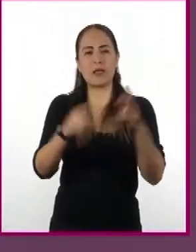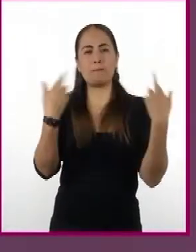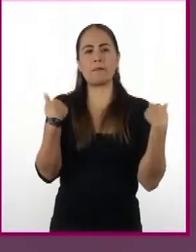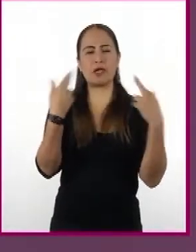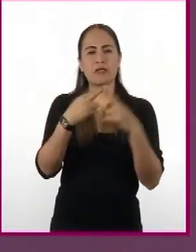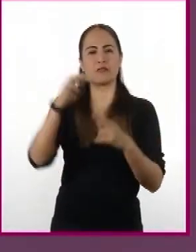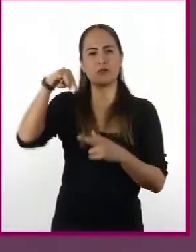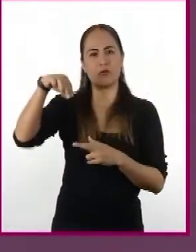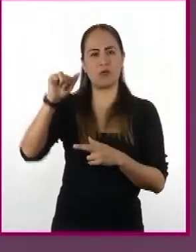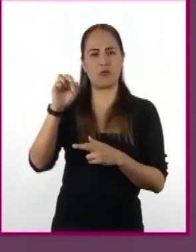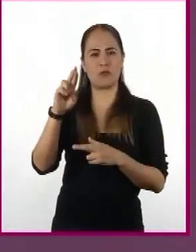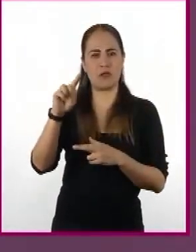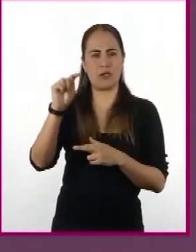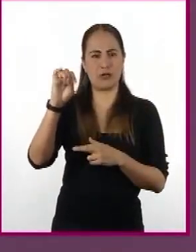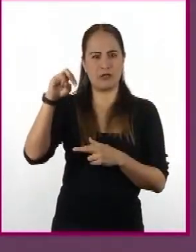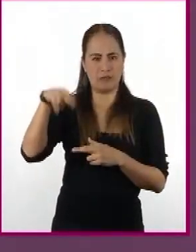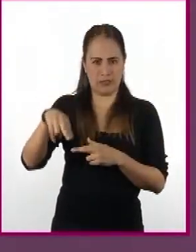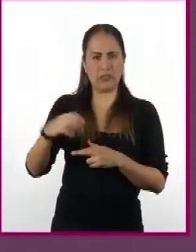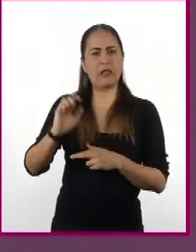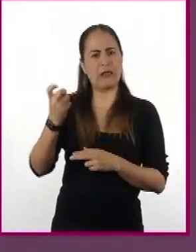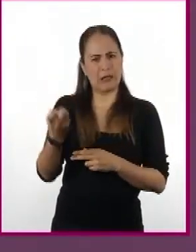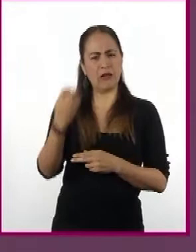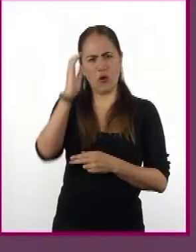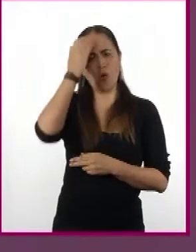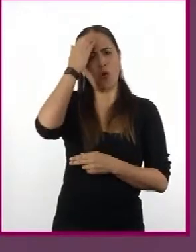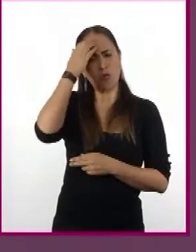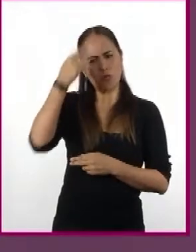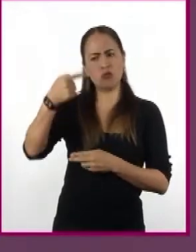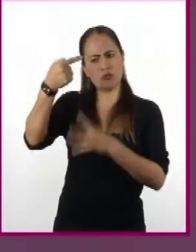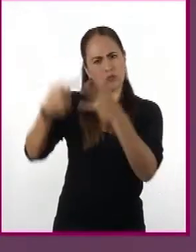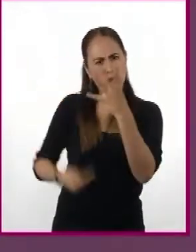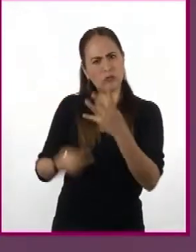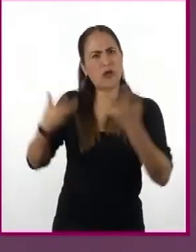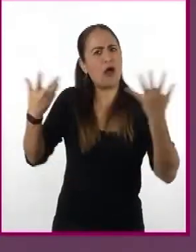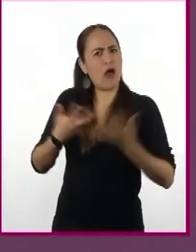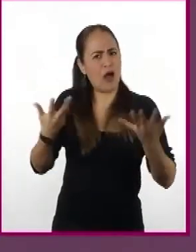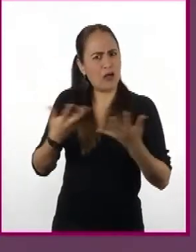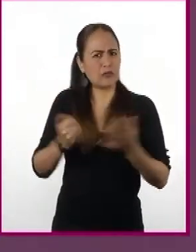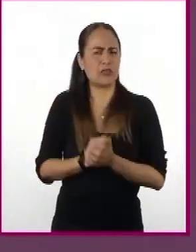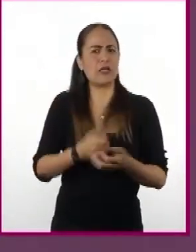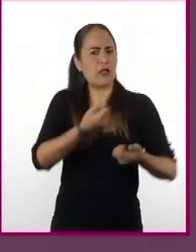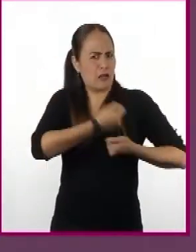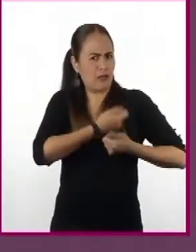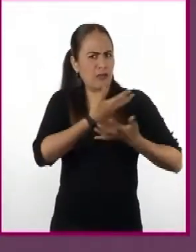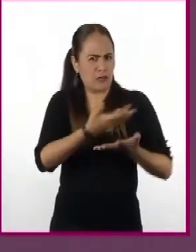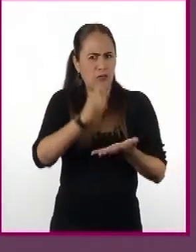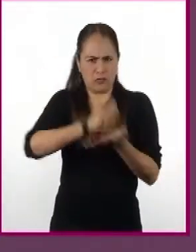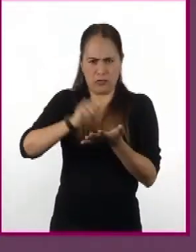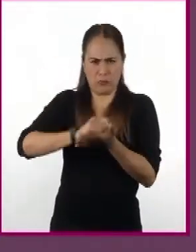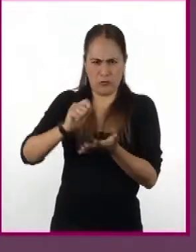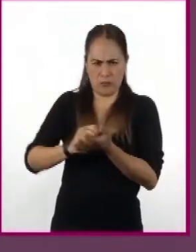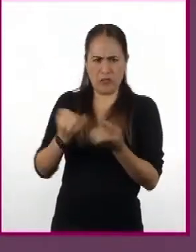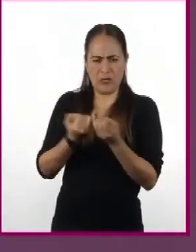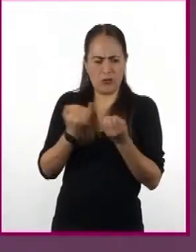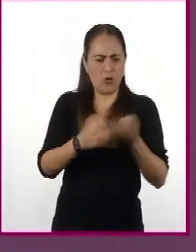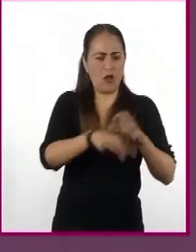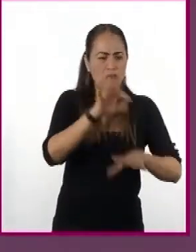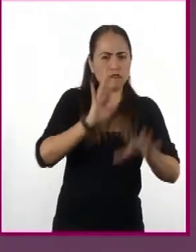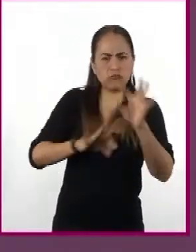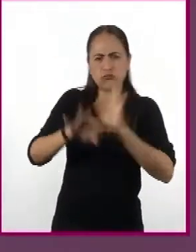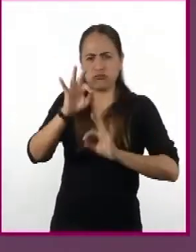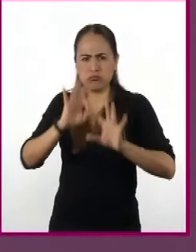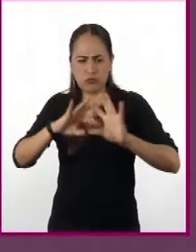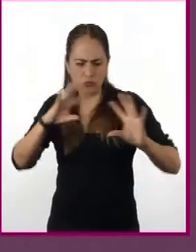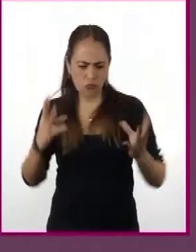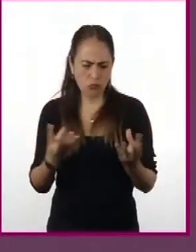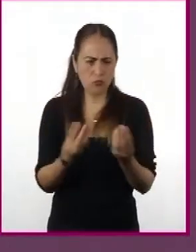Martín Tonalmeyotl para que conozcamos un poco de su labor como escritor y justamente como antologador, es